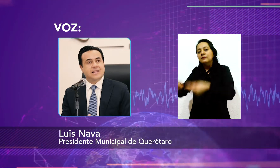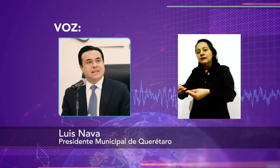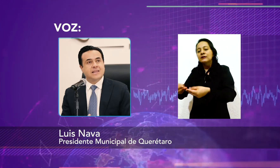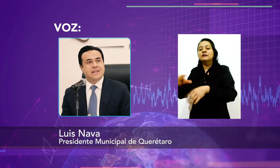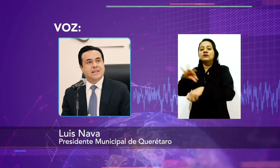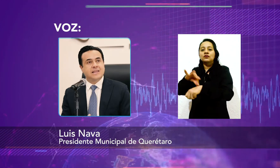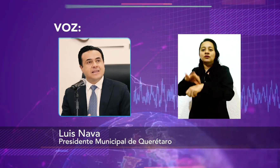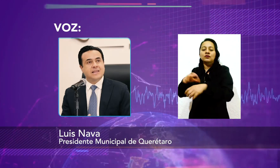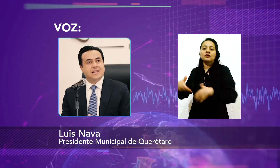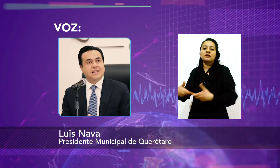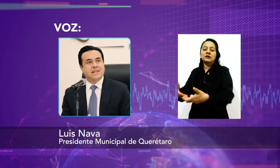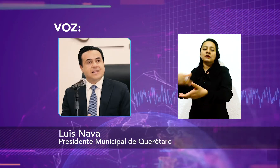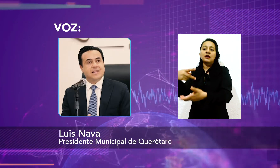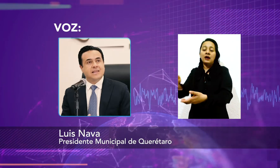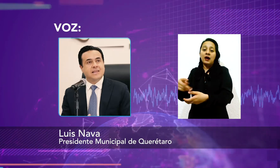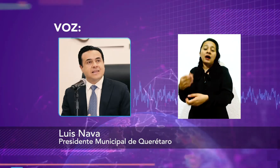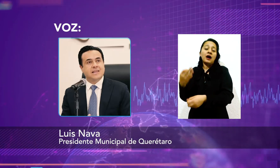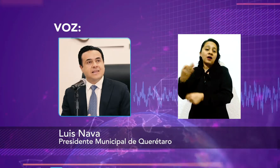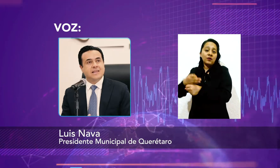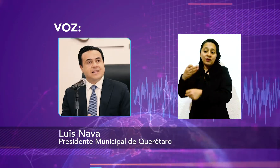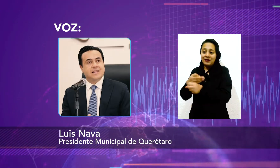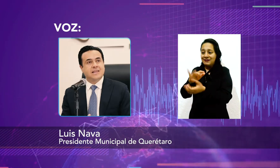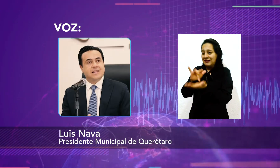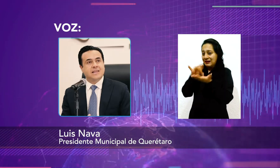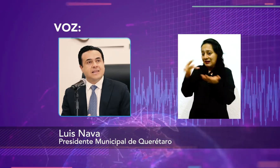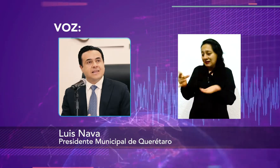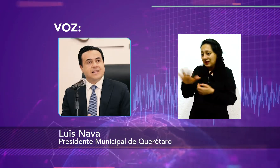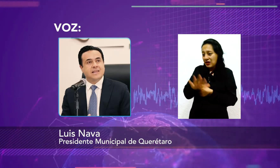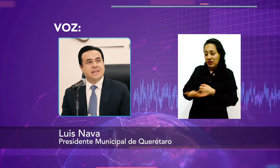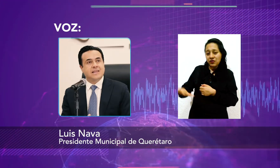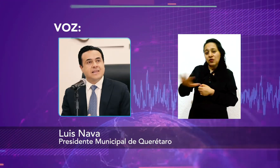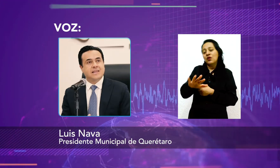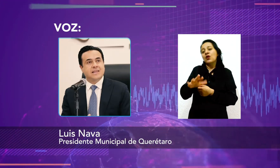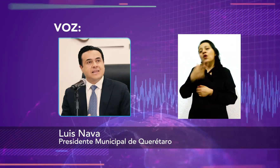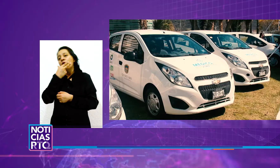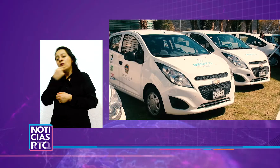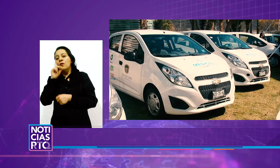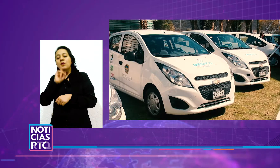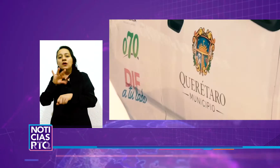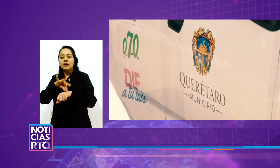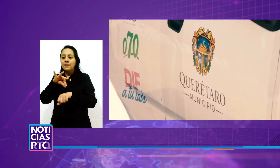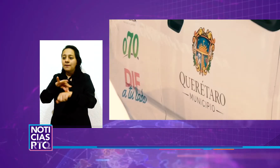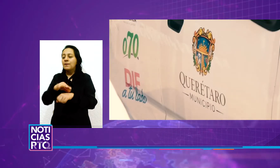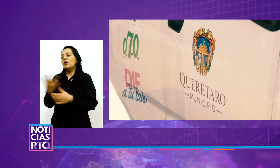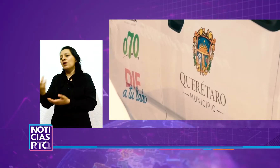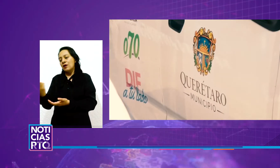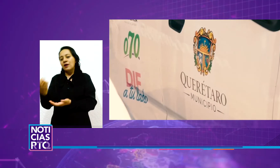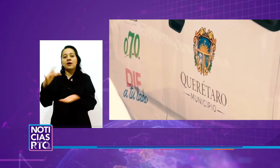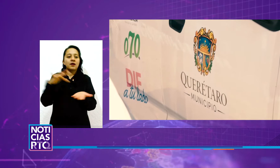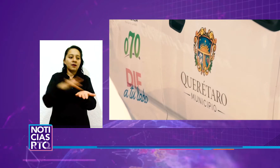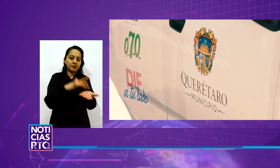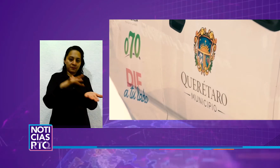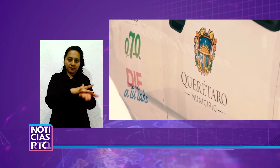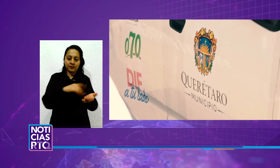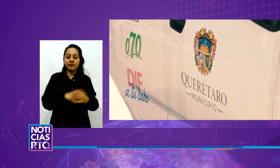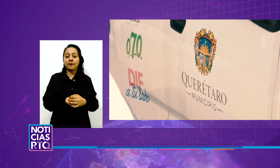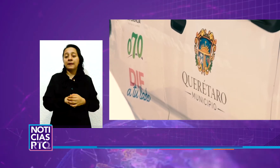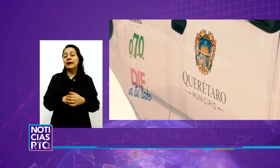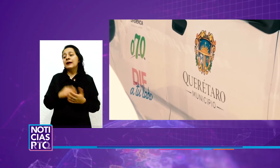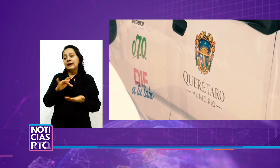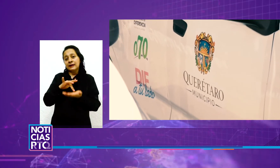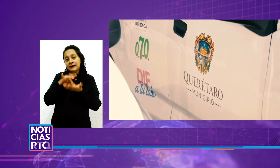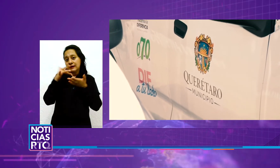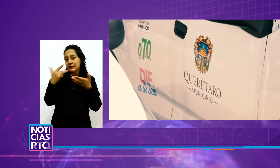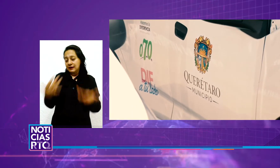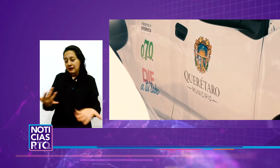a todas y a todos los doctores del programa por su apoyo. El alcalde agradeció a los médicos del programa por